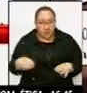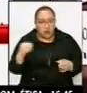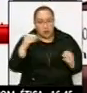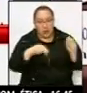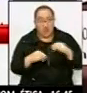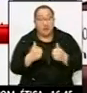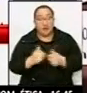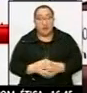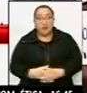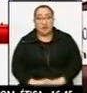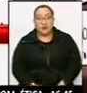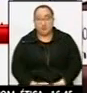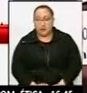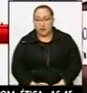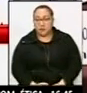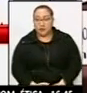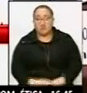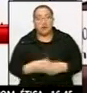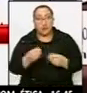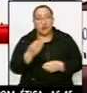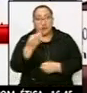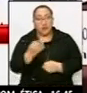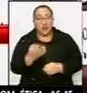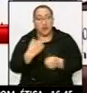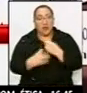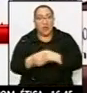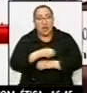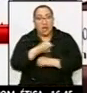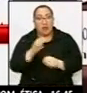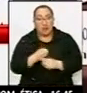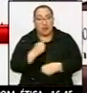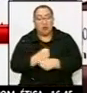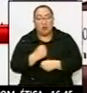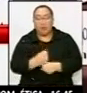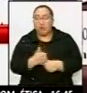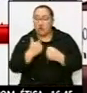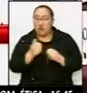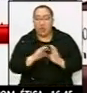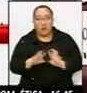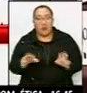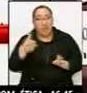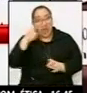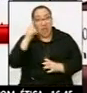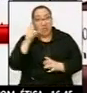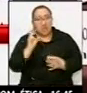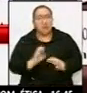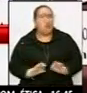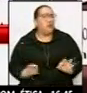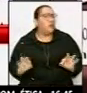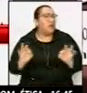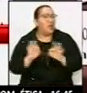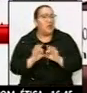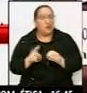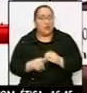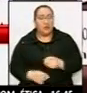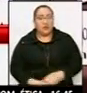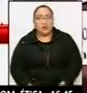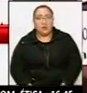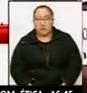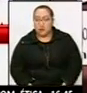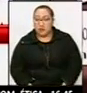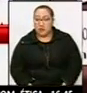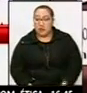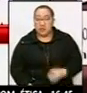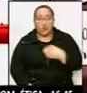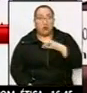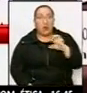presencia. Porque, ministro, en Cajamarca tenemos una producción por excelencia, aparte de la leche, que es fundamental, y sus derivados, tenemos